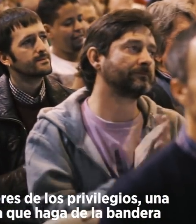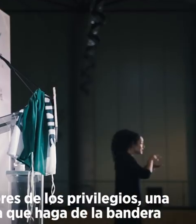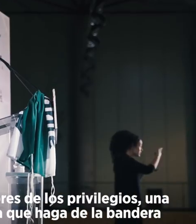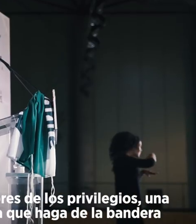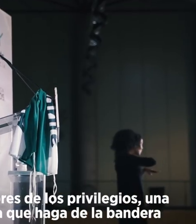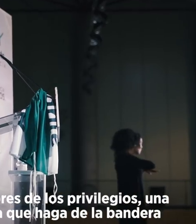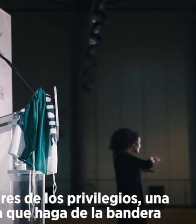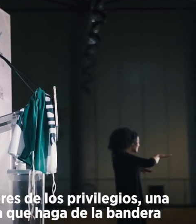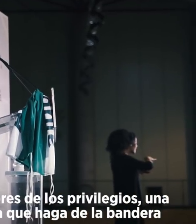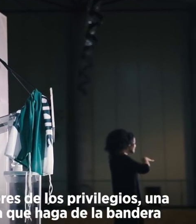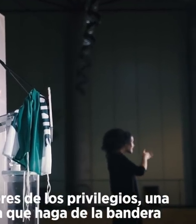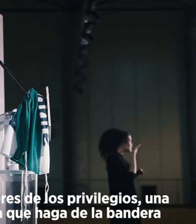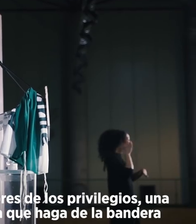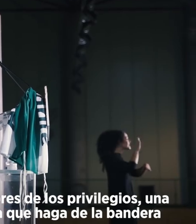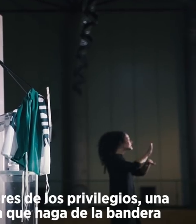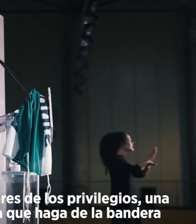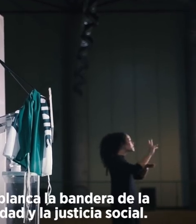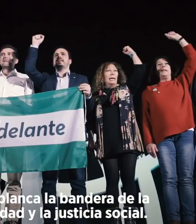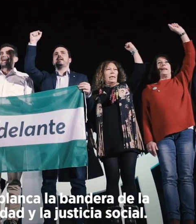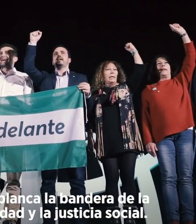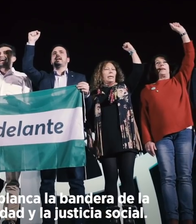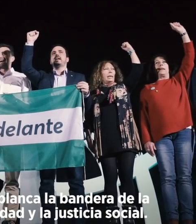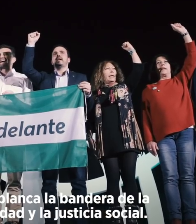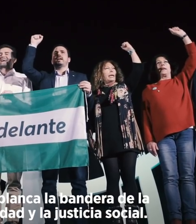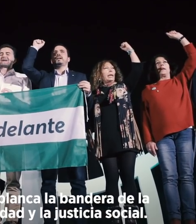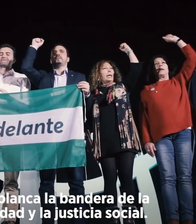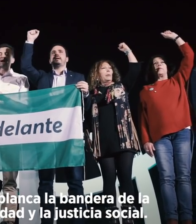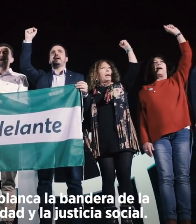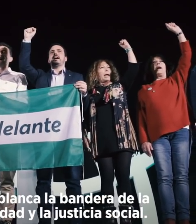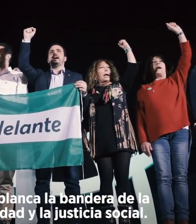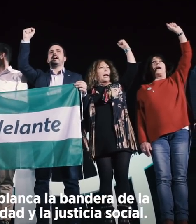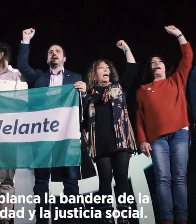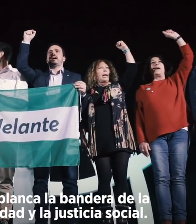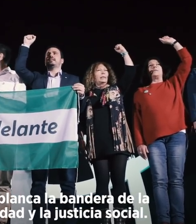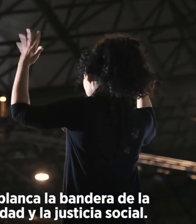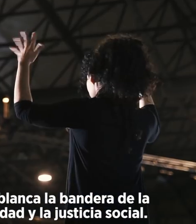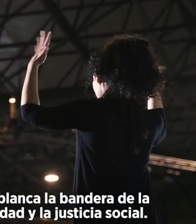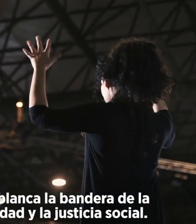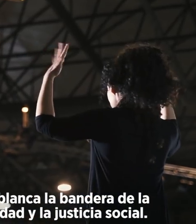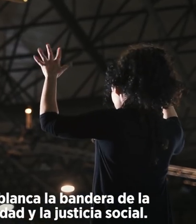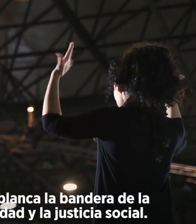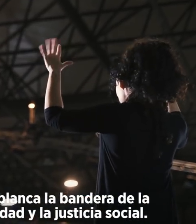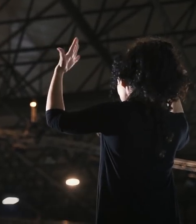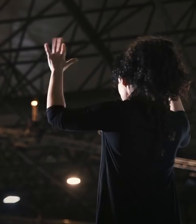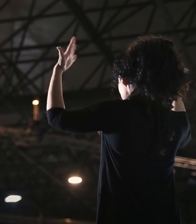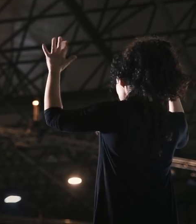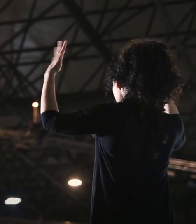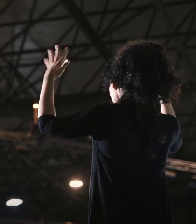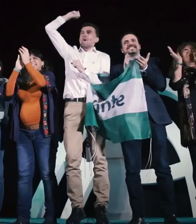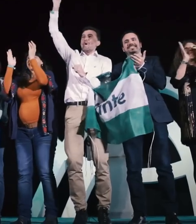privilegios, una Andalucía que haga de la bandera verde y blanca la bandera de la solidaridad y la justicia social.